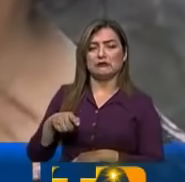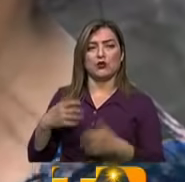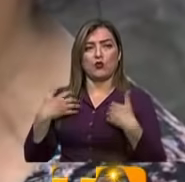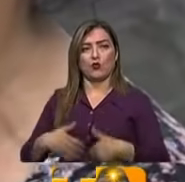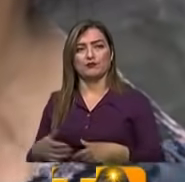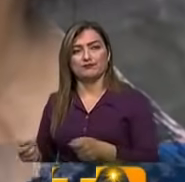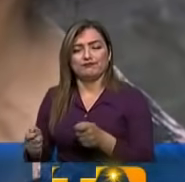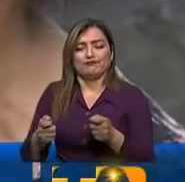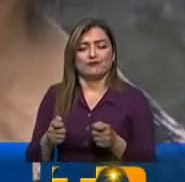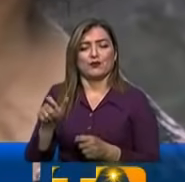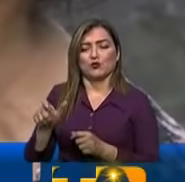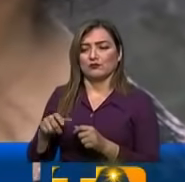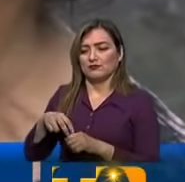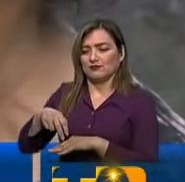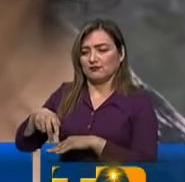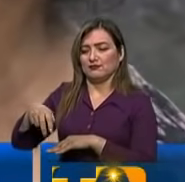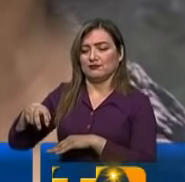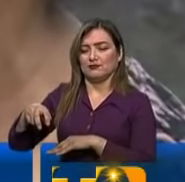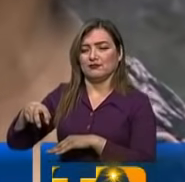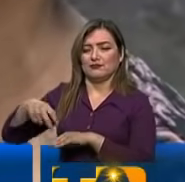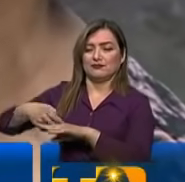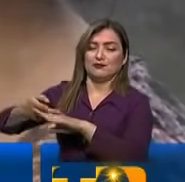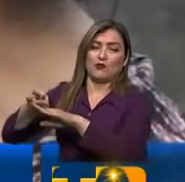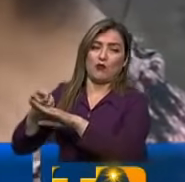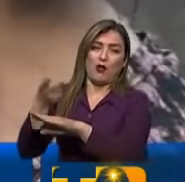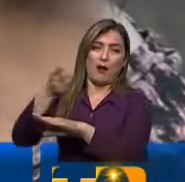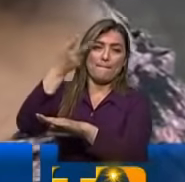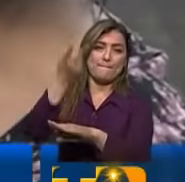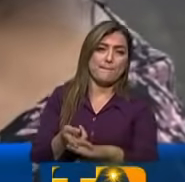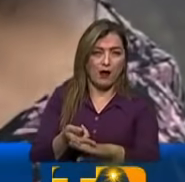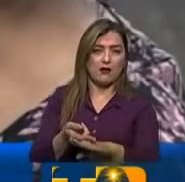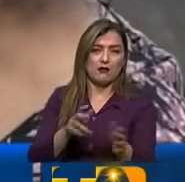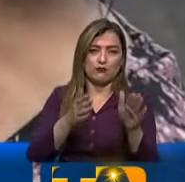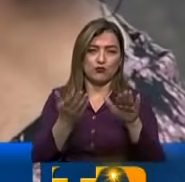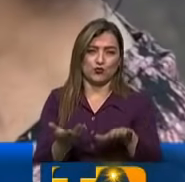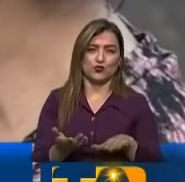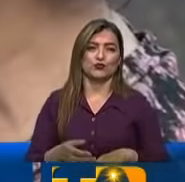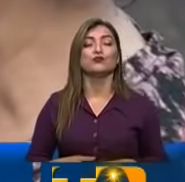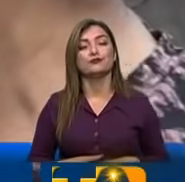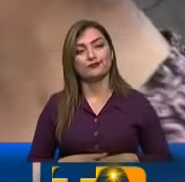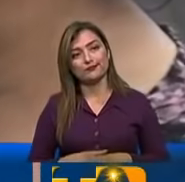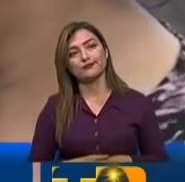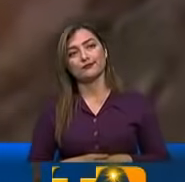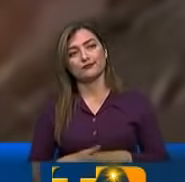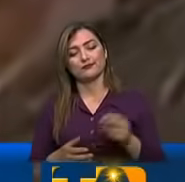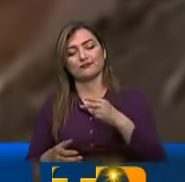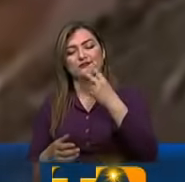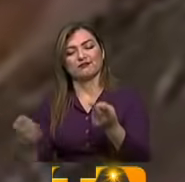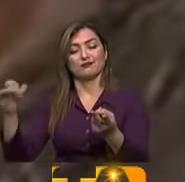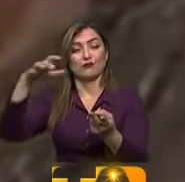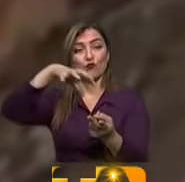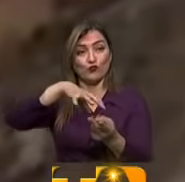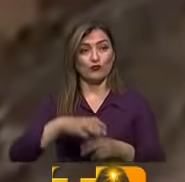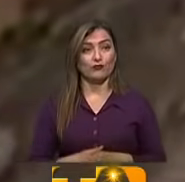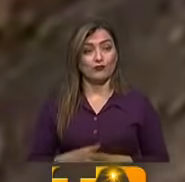estado pasando y se resbala y se ha fallecido. Sí, ahí en medio del rumbo ha estado tapado. En redes sociales